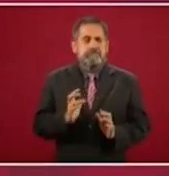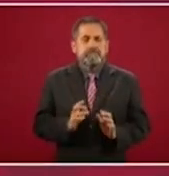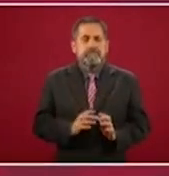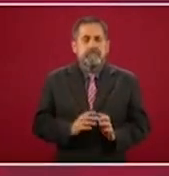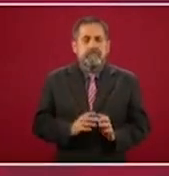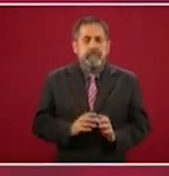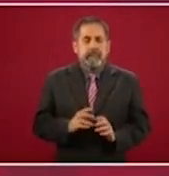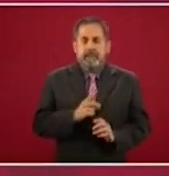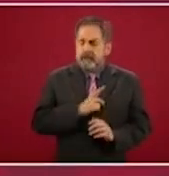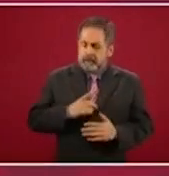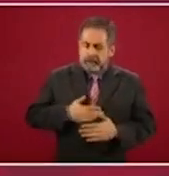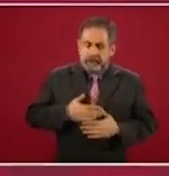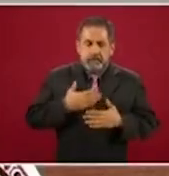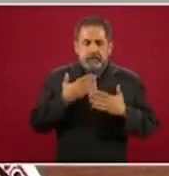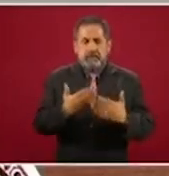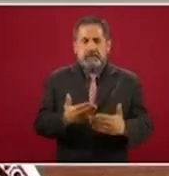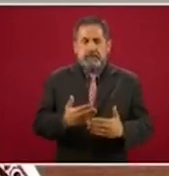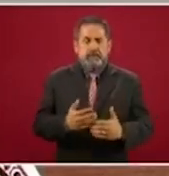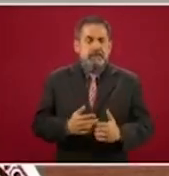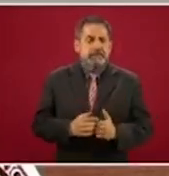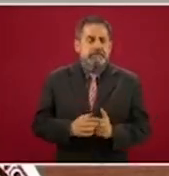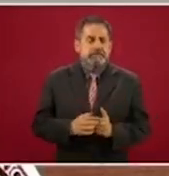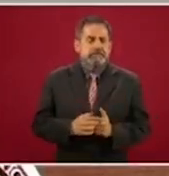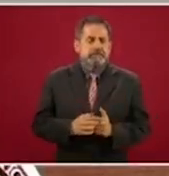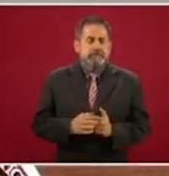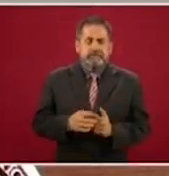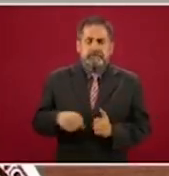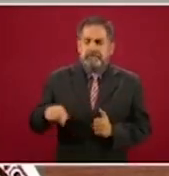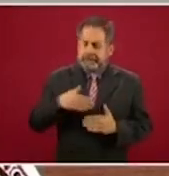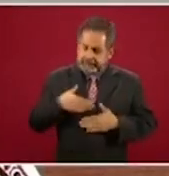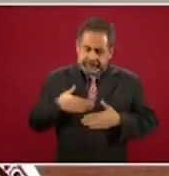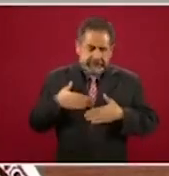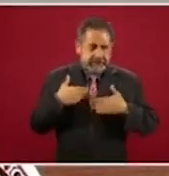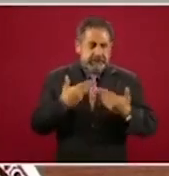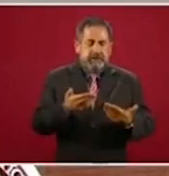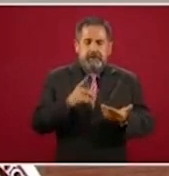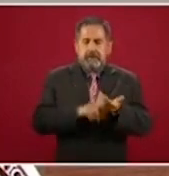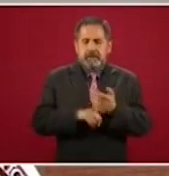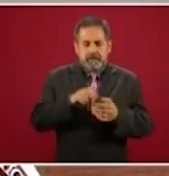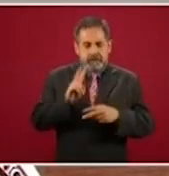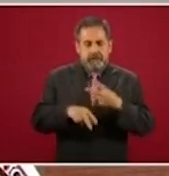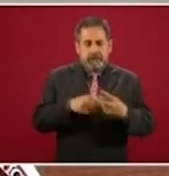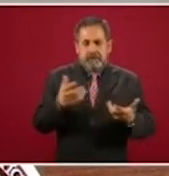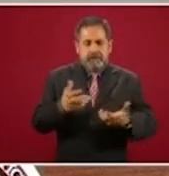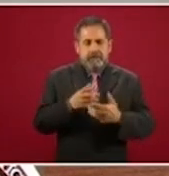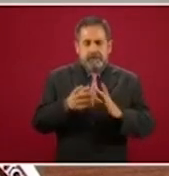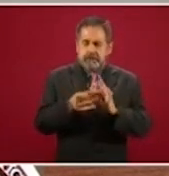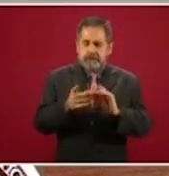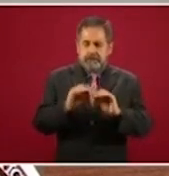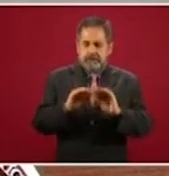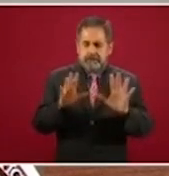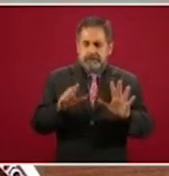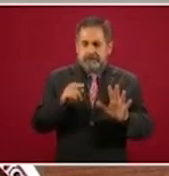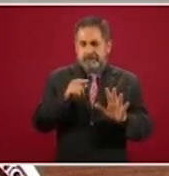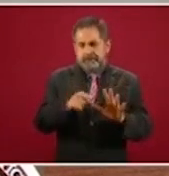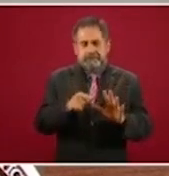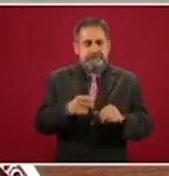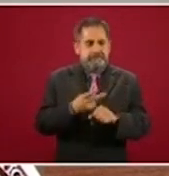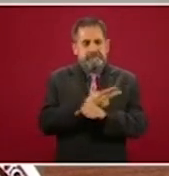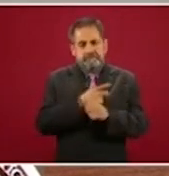tener confianza en que se va a esclarecer lo